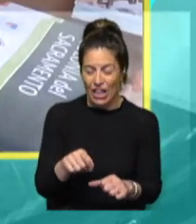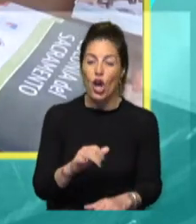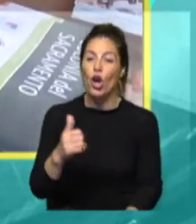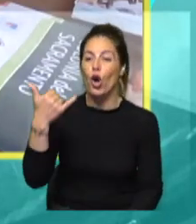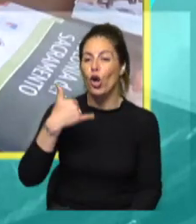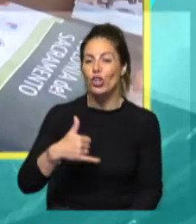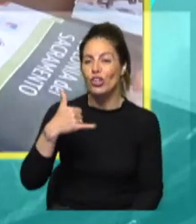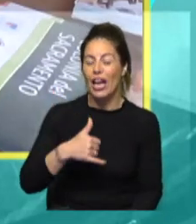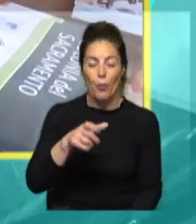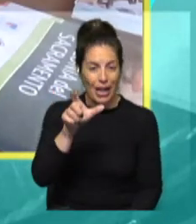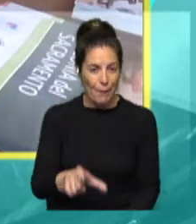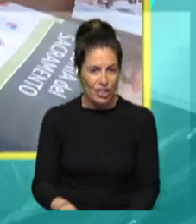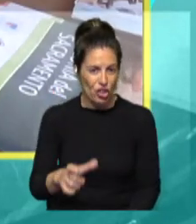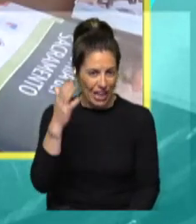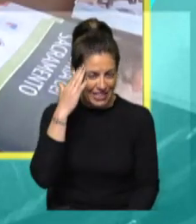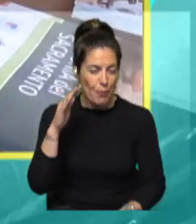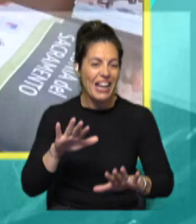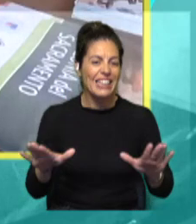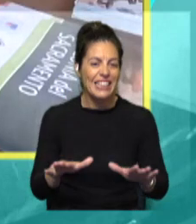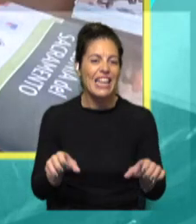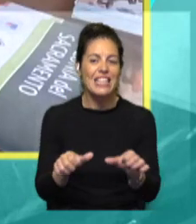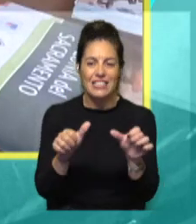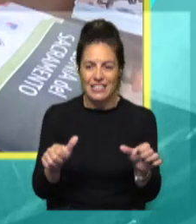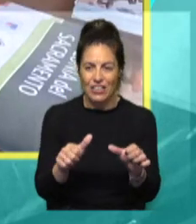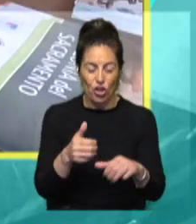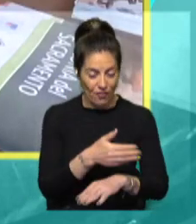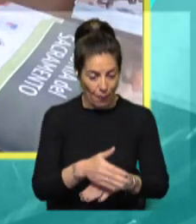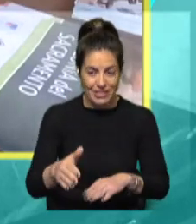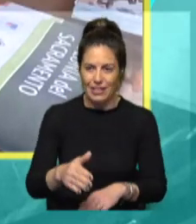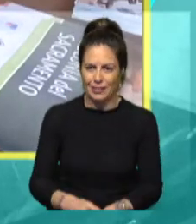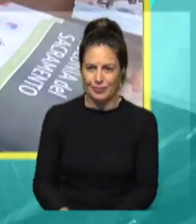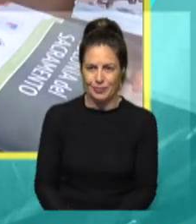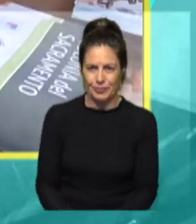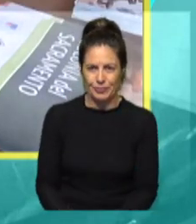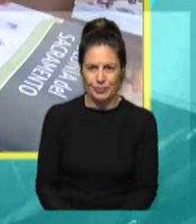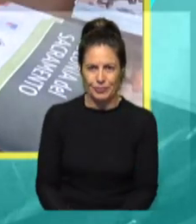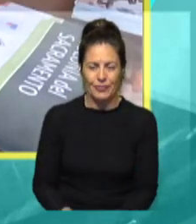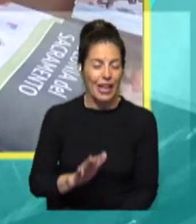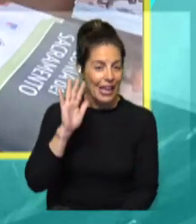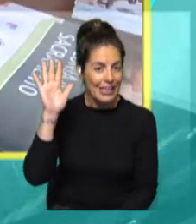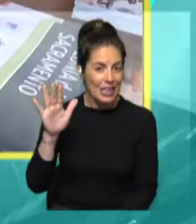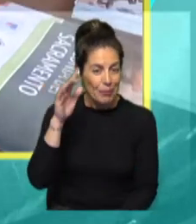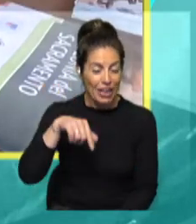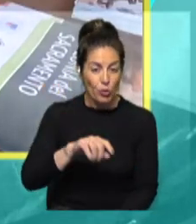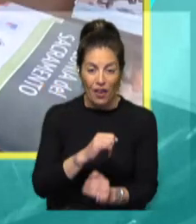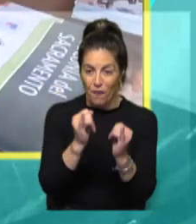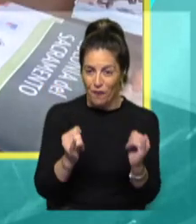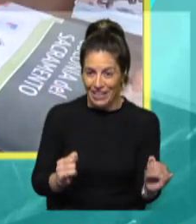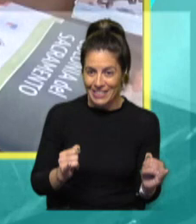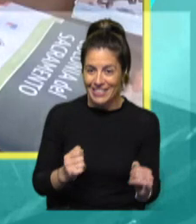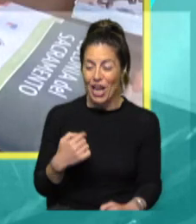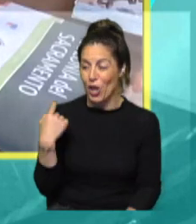Contanos todo para que la gente se entere qué es lo que está pasando y va a pasar. Imagínense si ustedes están felices, nosotros